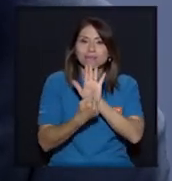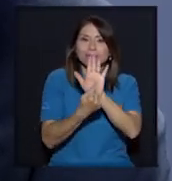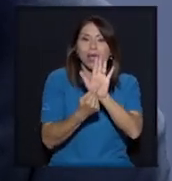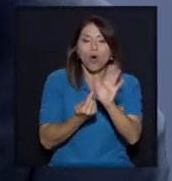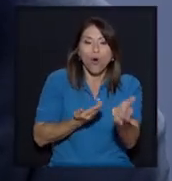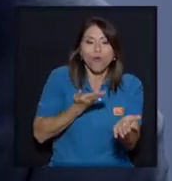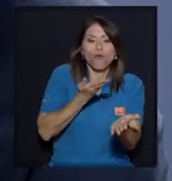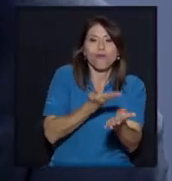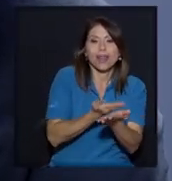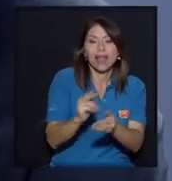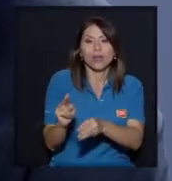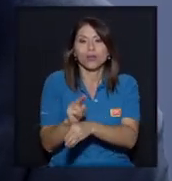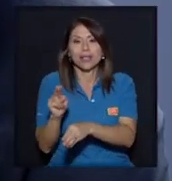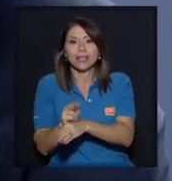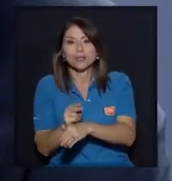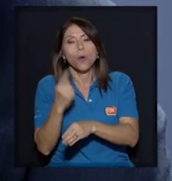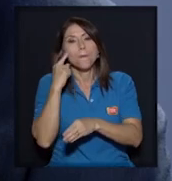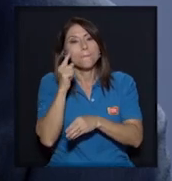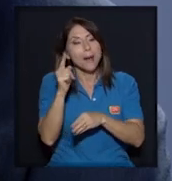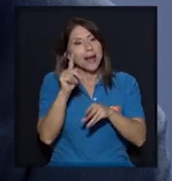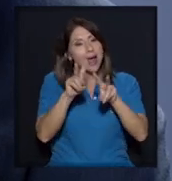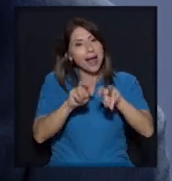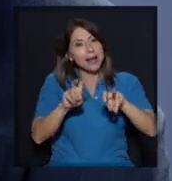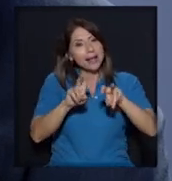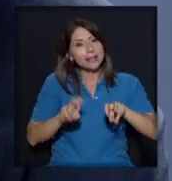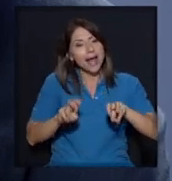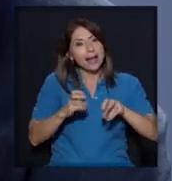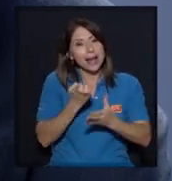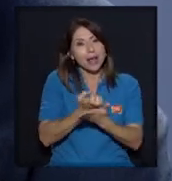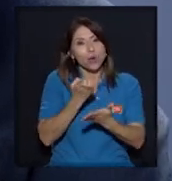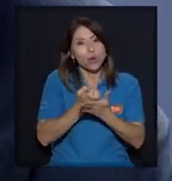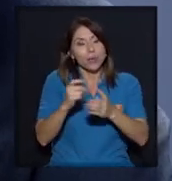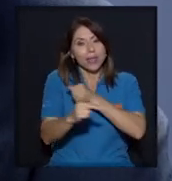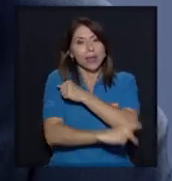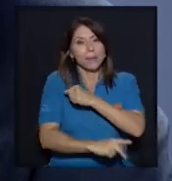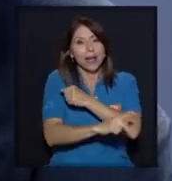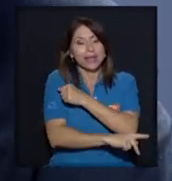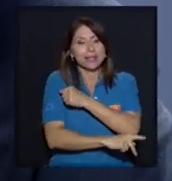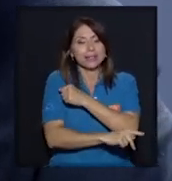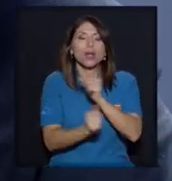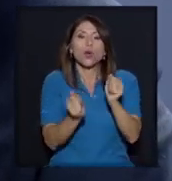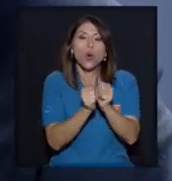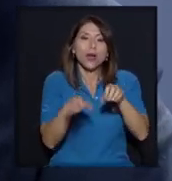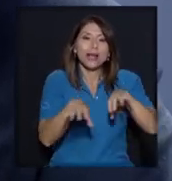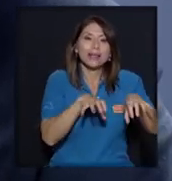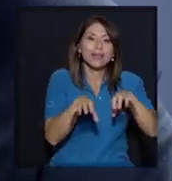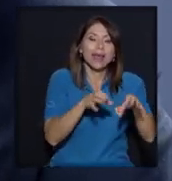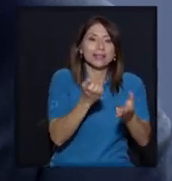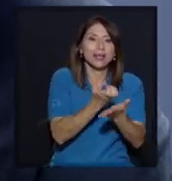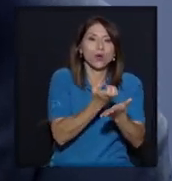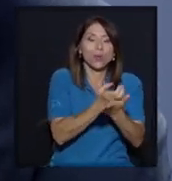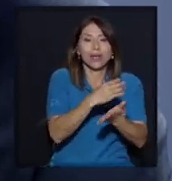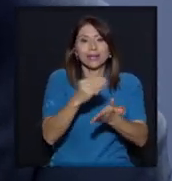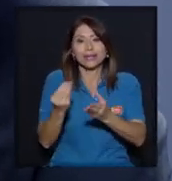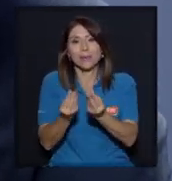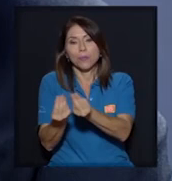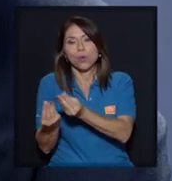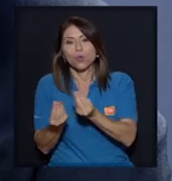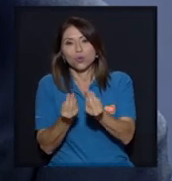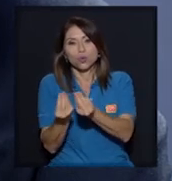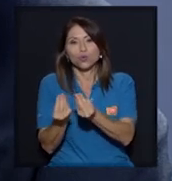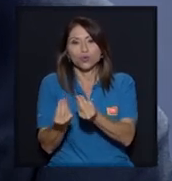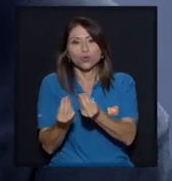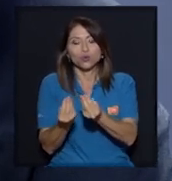la economía del país desde el punto de vista de actividades económicas y productos. Tenemos un cuadro de